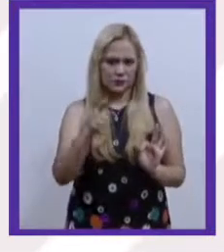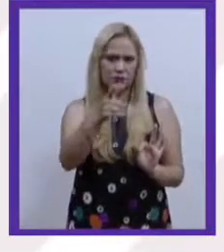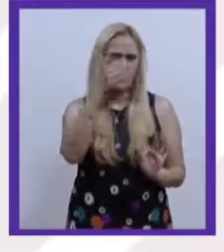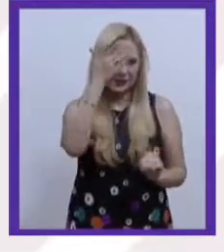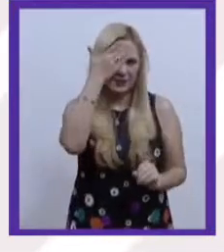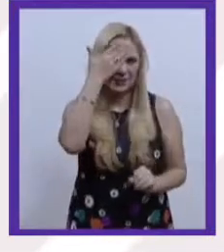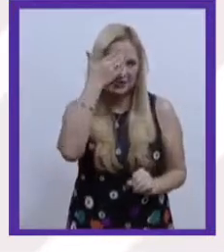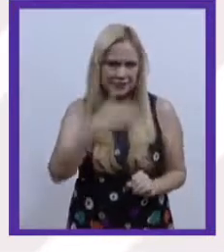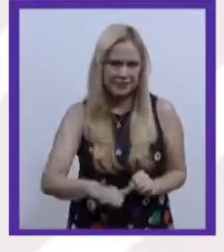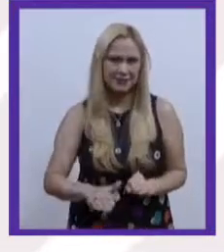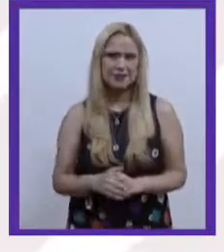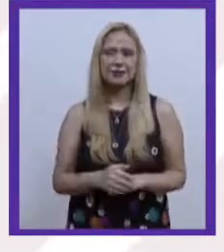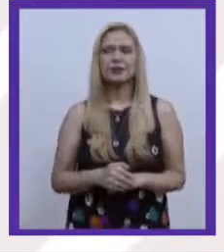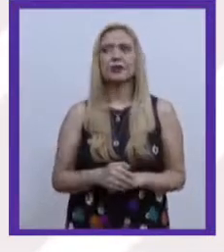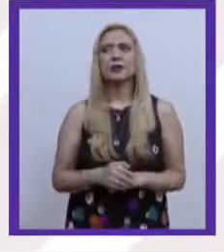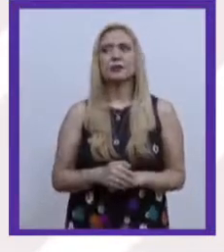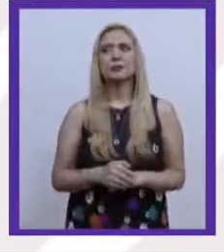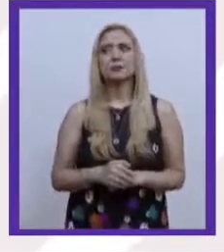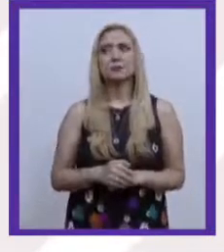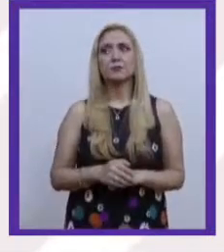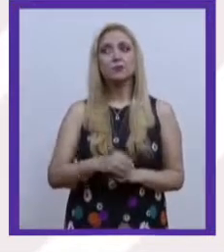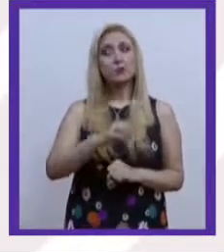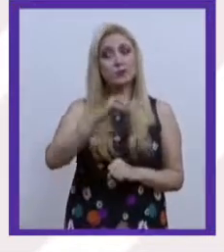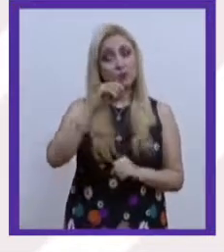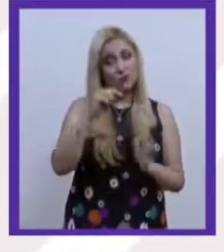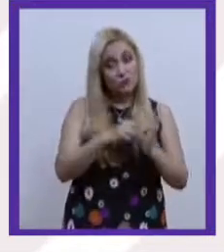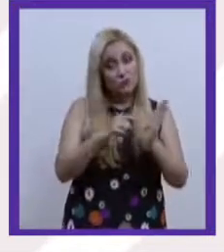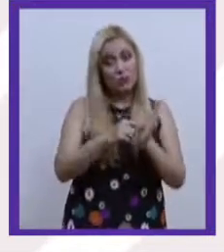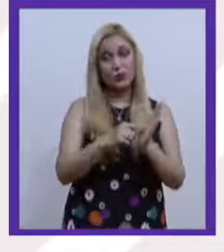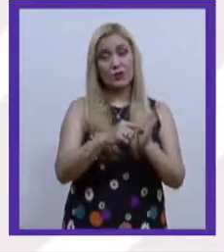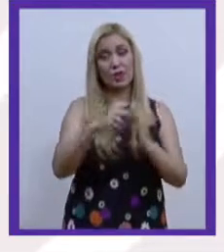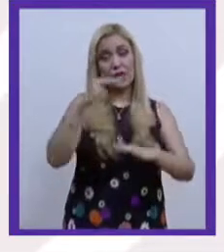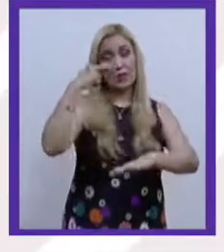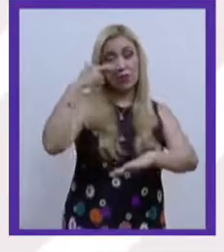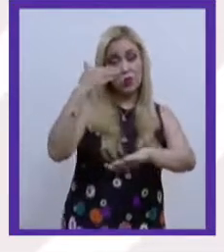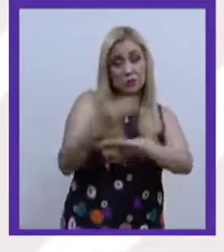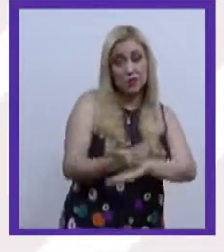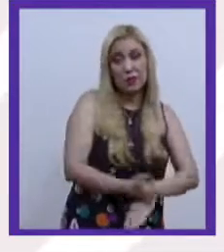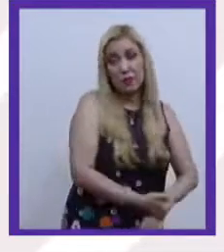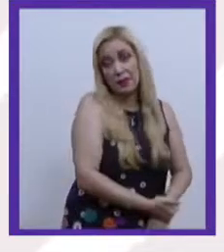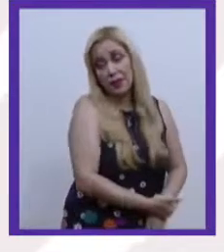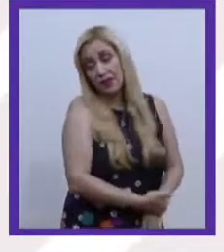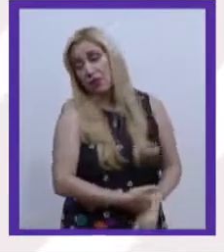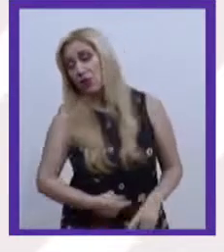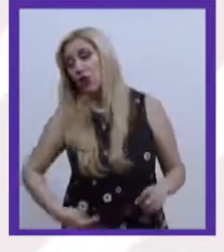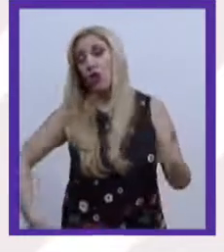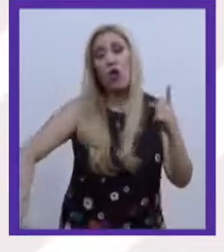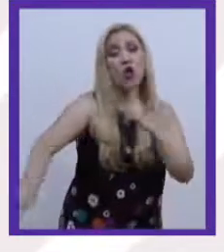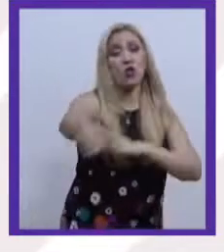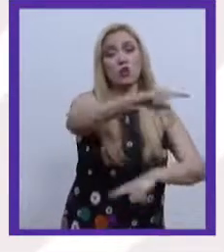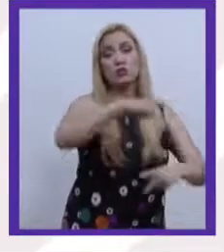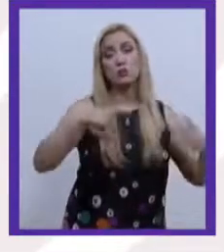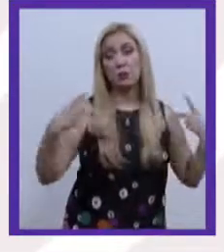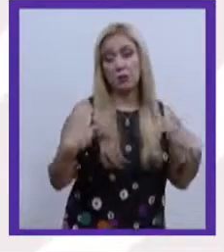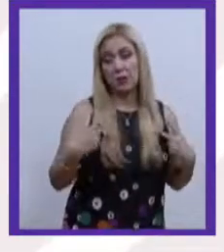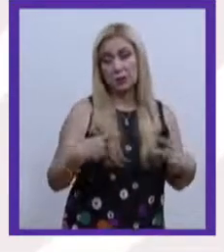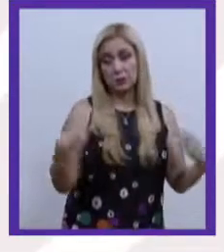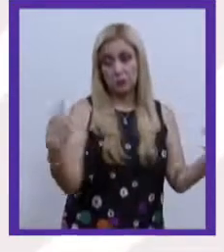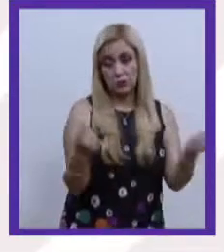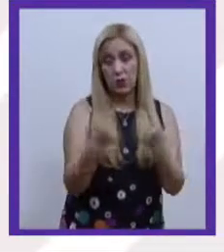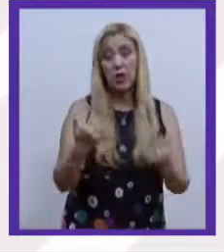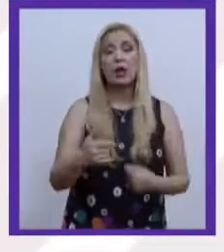el hacer que el cuidado sea un tema de corresponsabilidad de la sociedad entera y del Estado